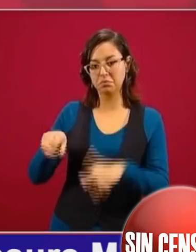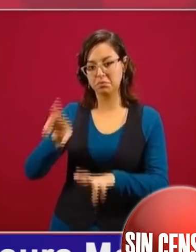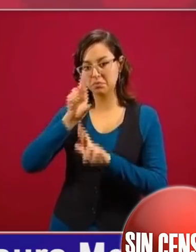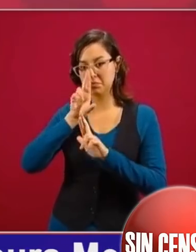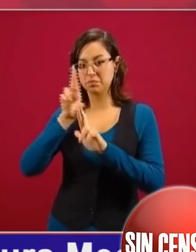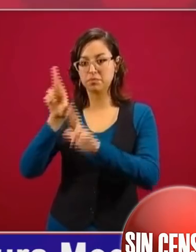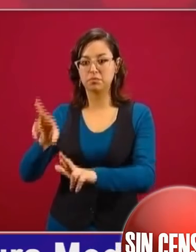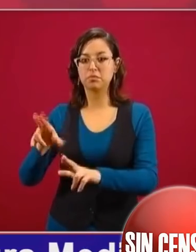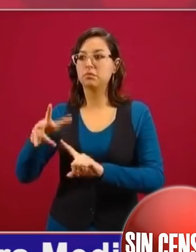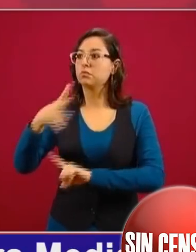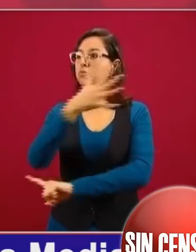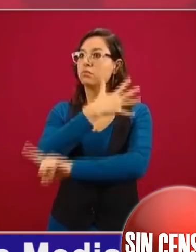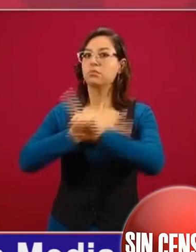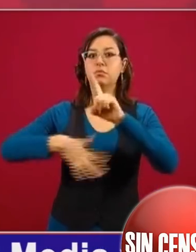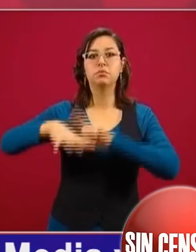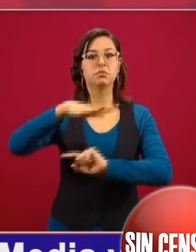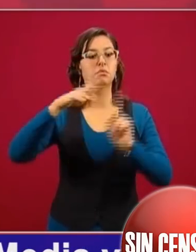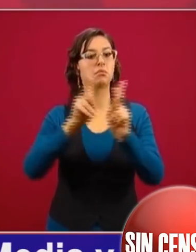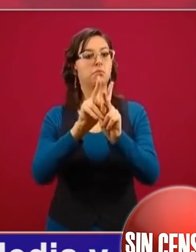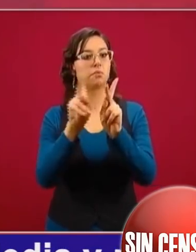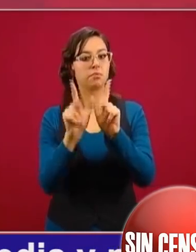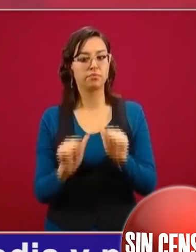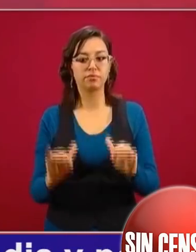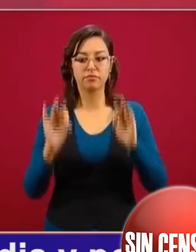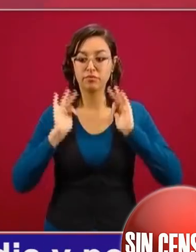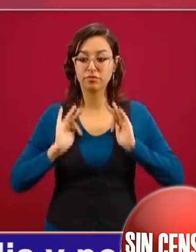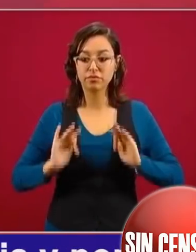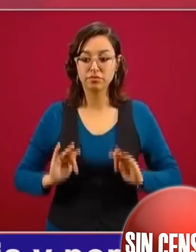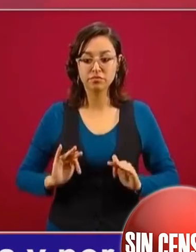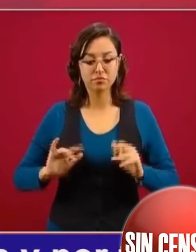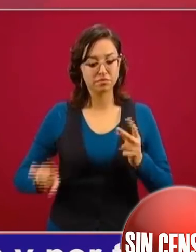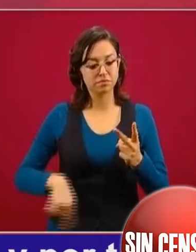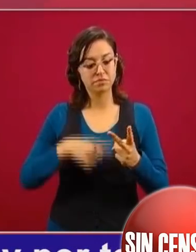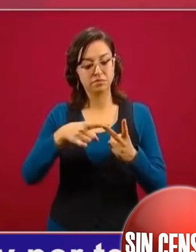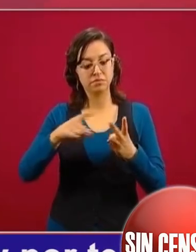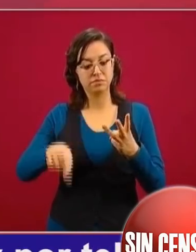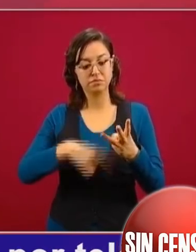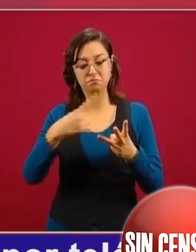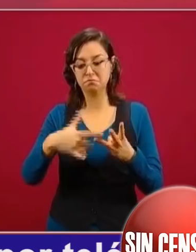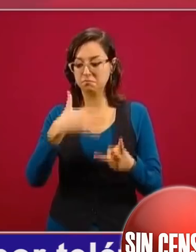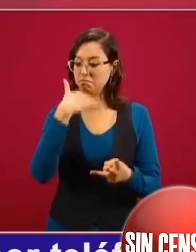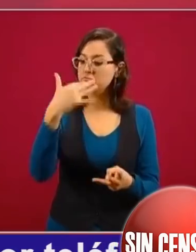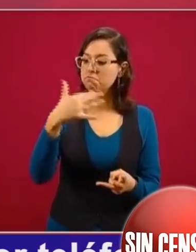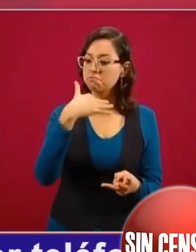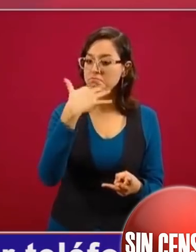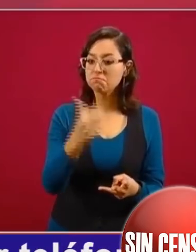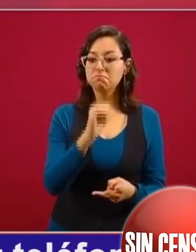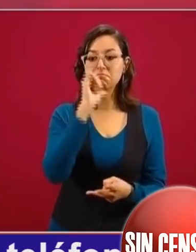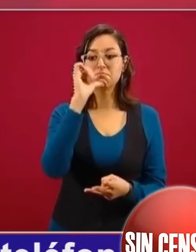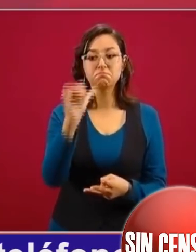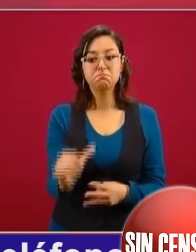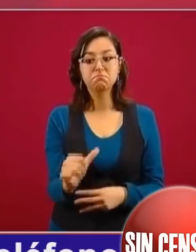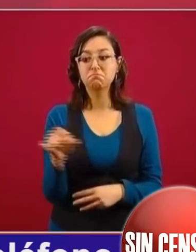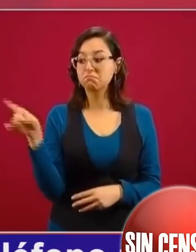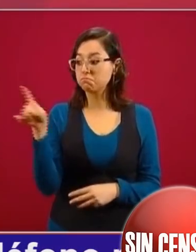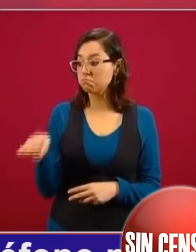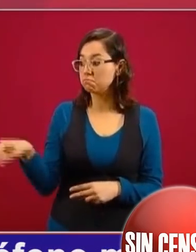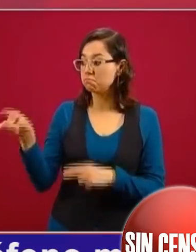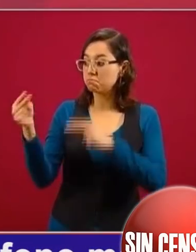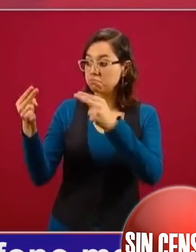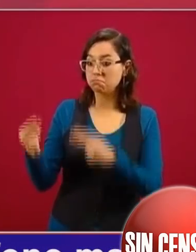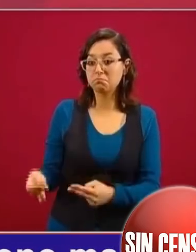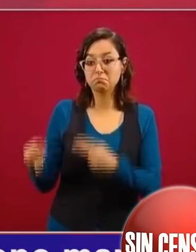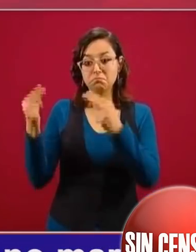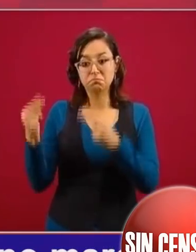haya tranquilidad, el que no haya corrupción, si ellos se dedican a hacer negocios, que